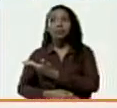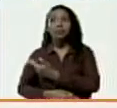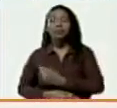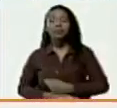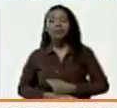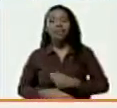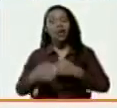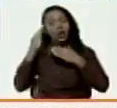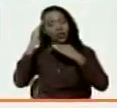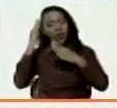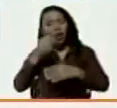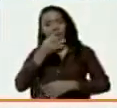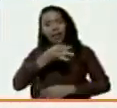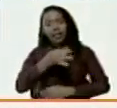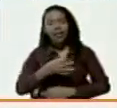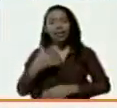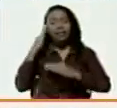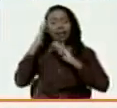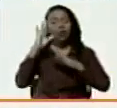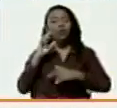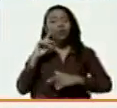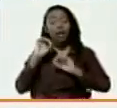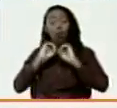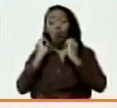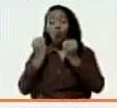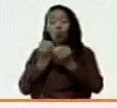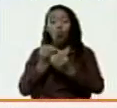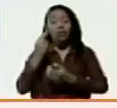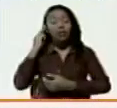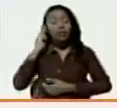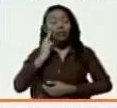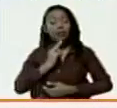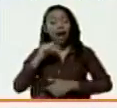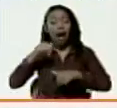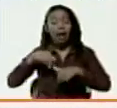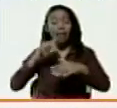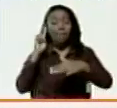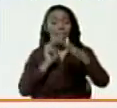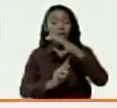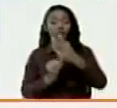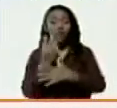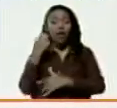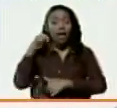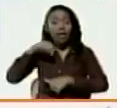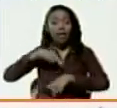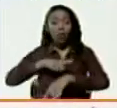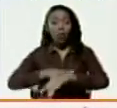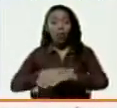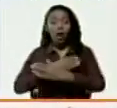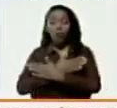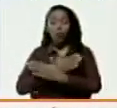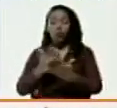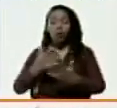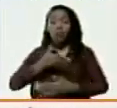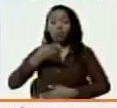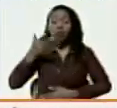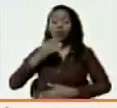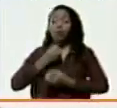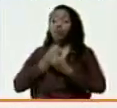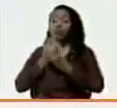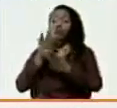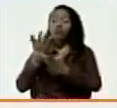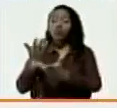hola buenas tardes de saludo desde la sala de prensa simón bolívar del palacio de miraflores donde a esta hora ofrece importantes declaraciones la